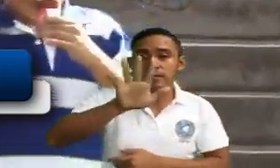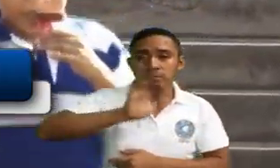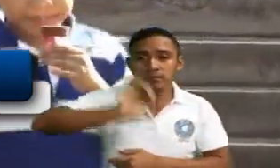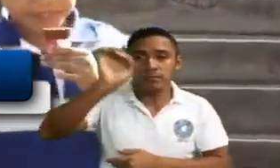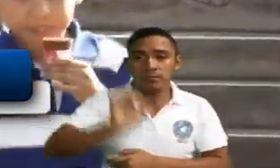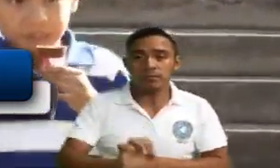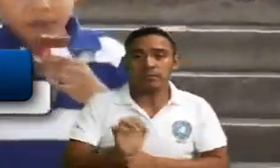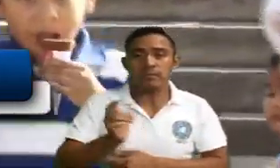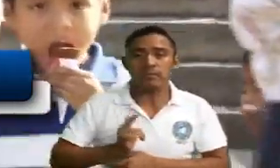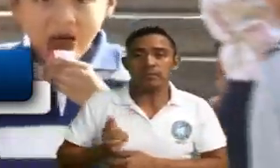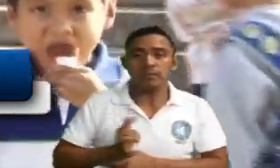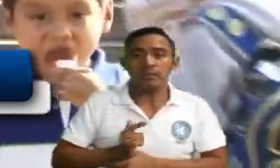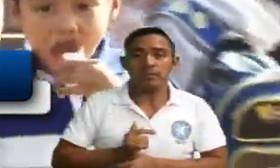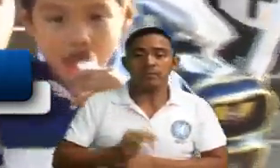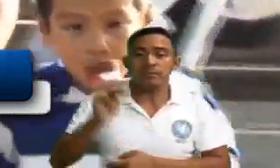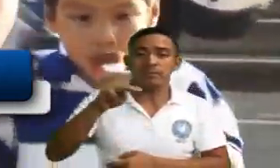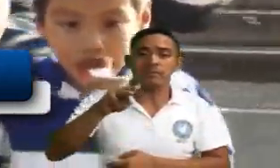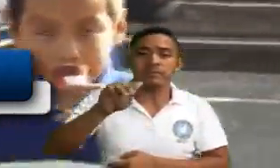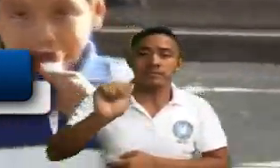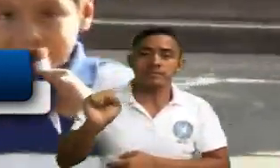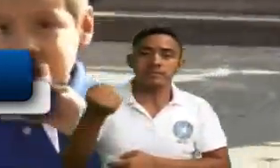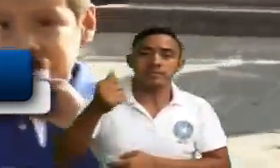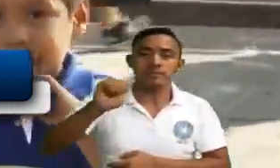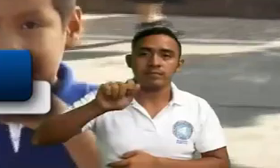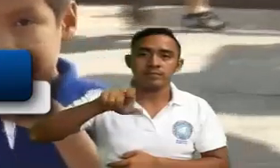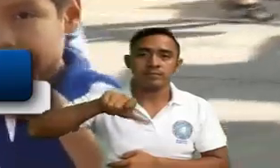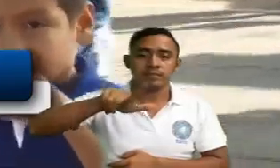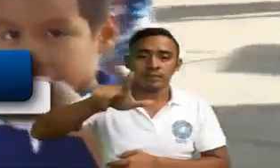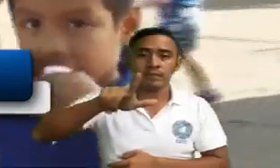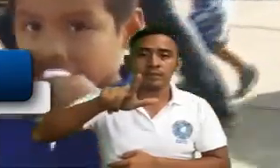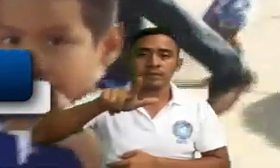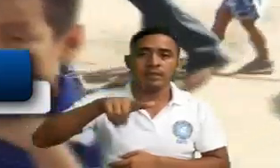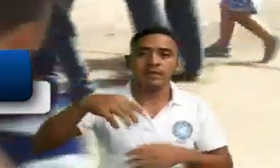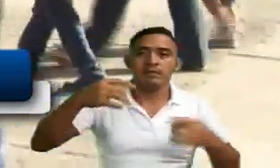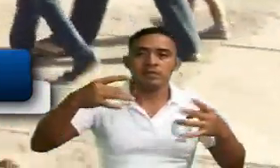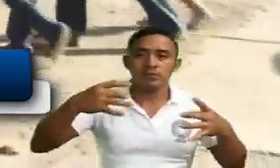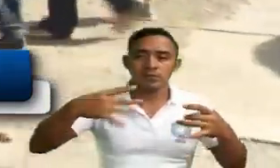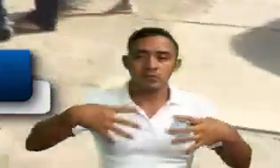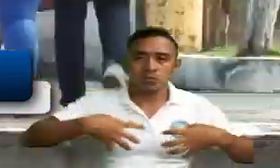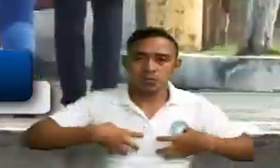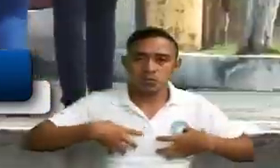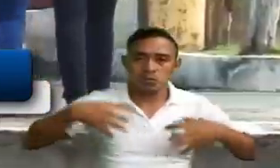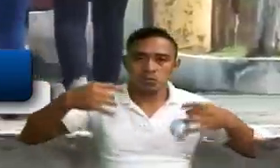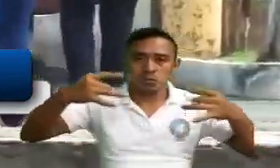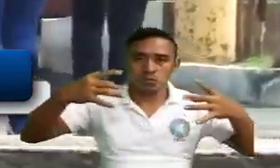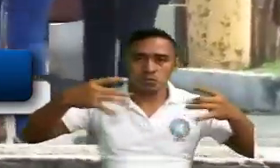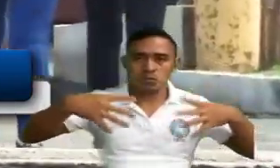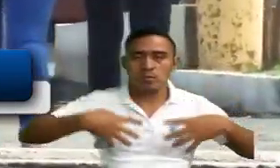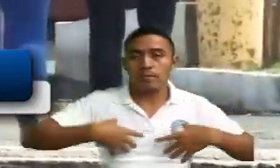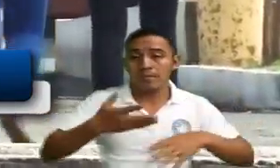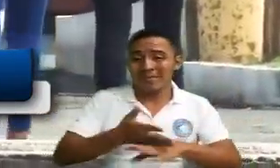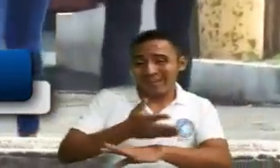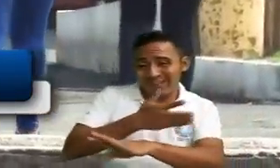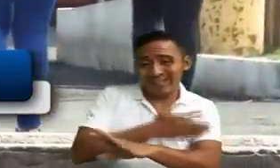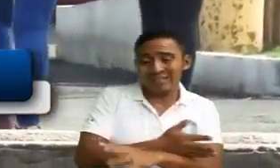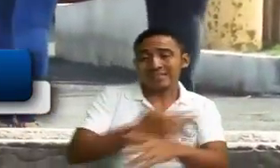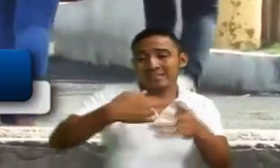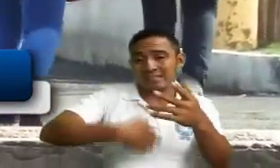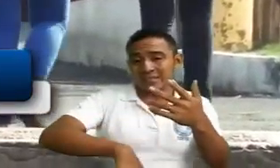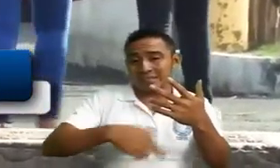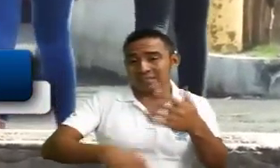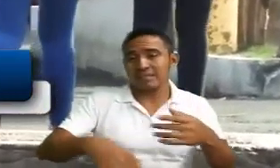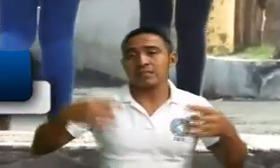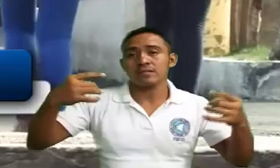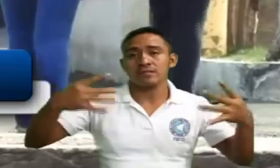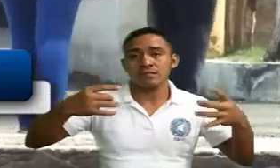algo que se llama mastalgia, es decir, que hay dolor en los senos. 4 o 5 días previos al periodo